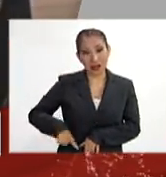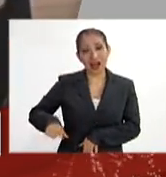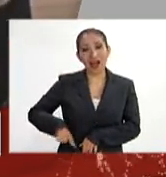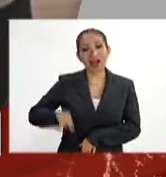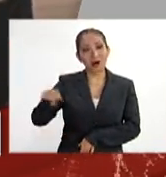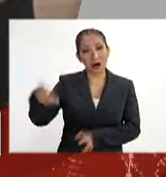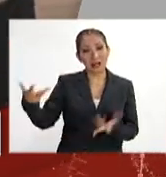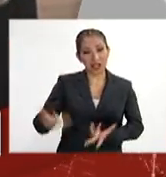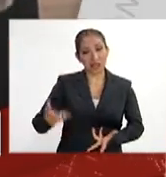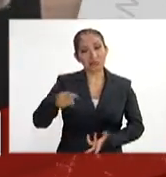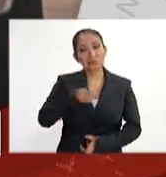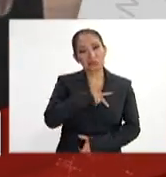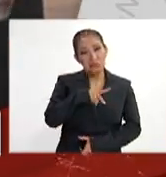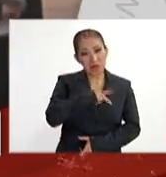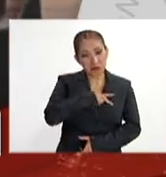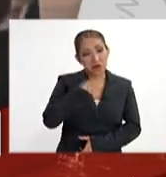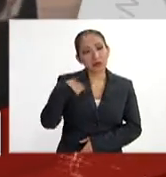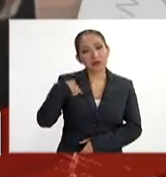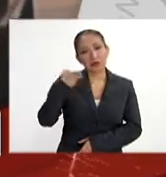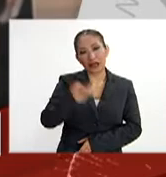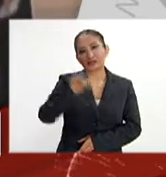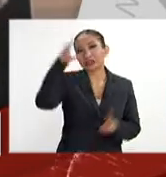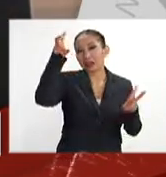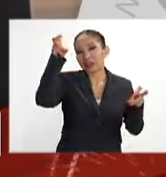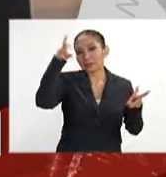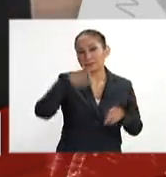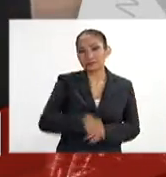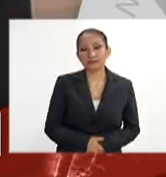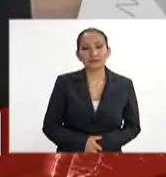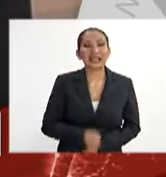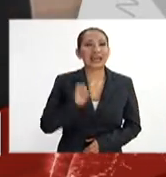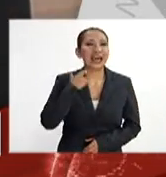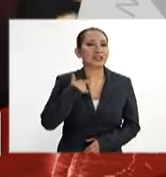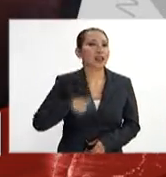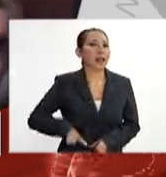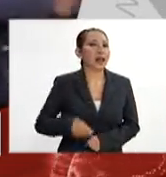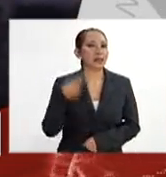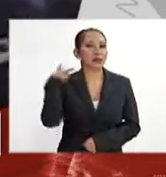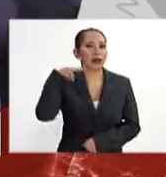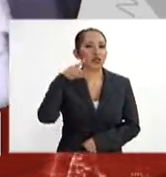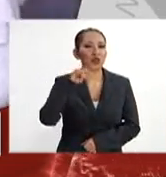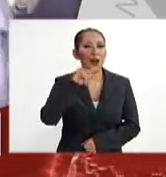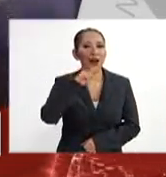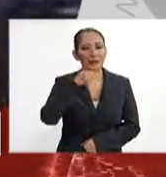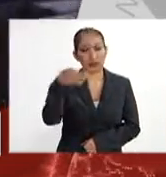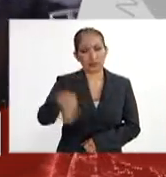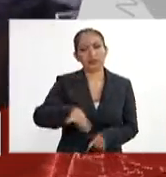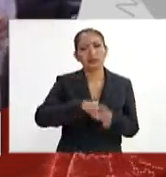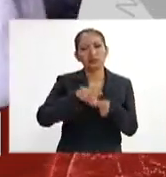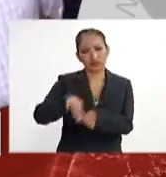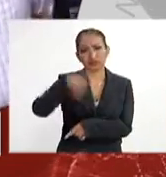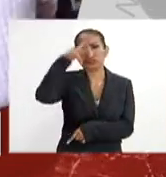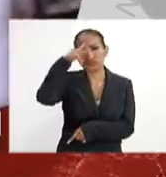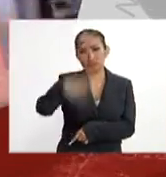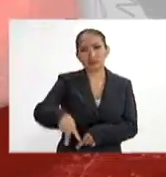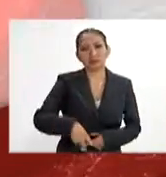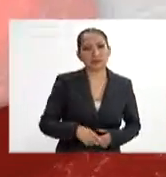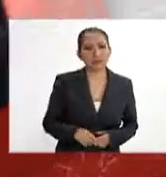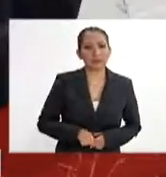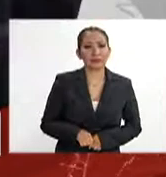está haciéndome en torno a este caso. El ex gobernador de Veracruz, Javier Duarte, acepta ser extraditado a